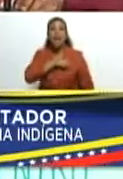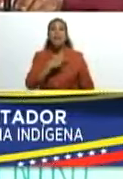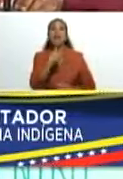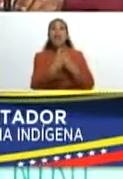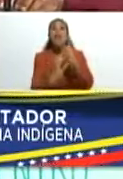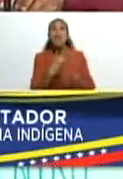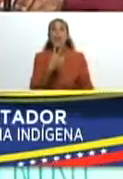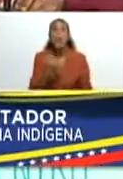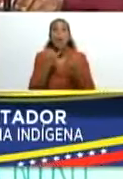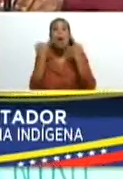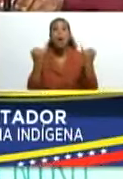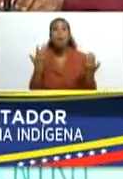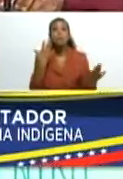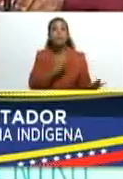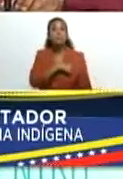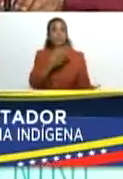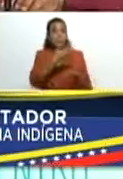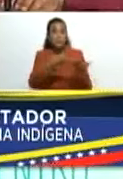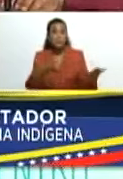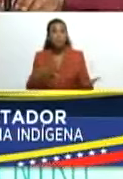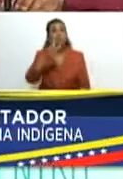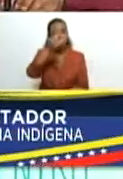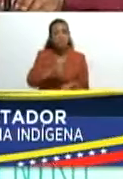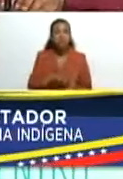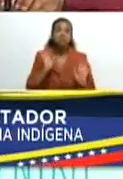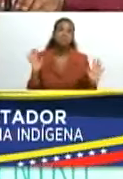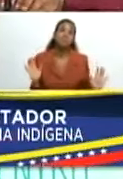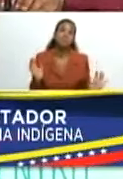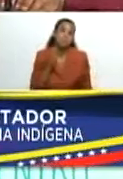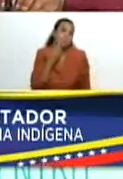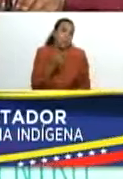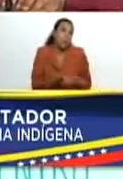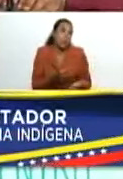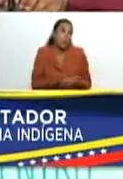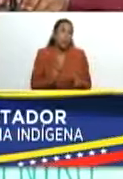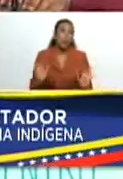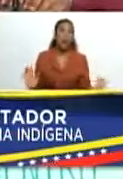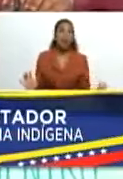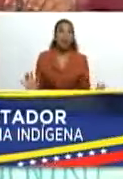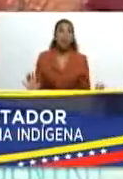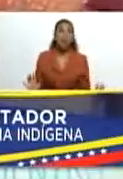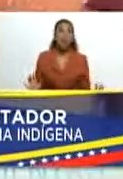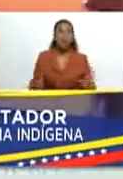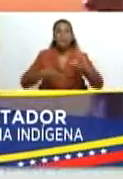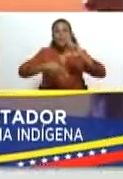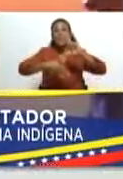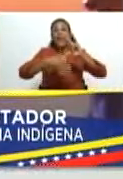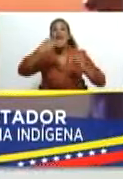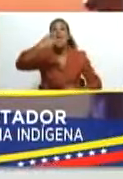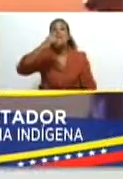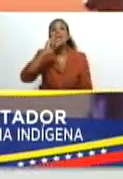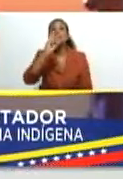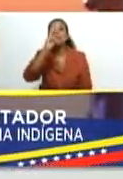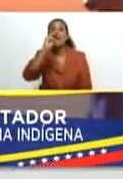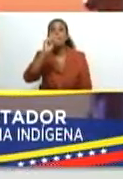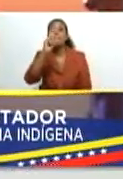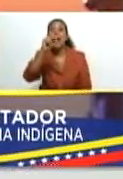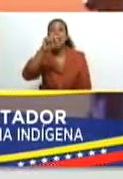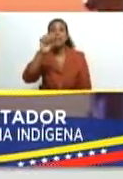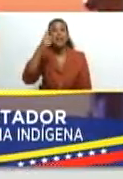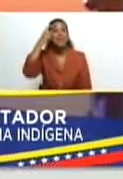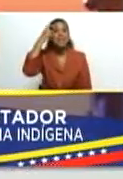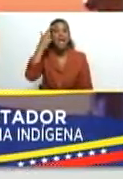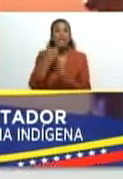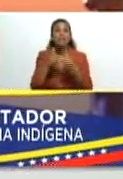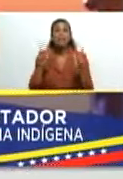parece? A lugar la propuesta. Aquellos que estén de acuerdo que España cambie su día